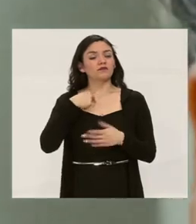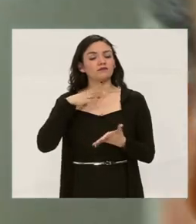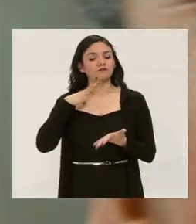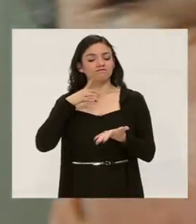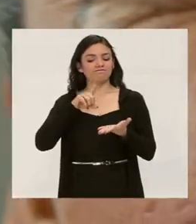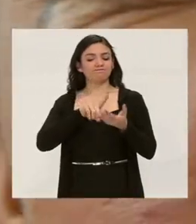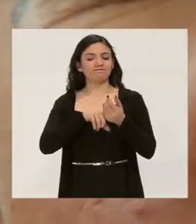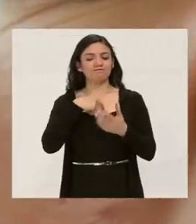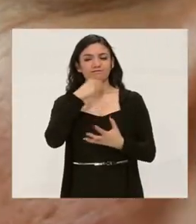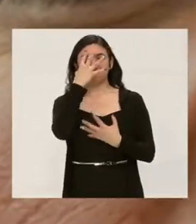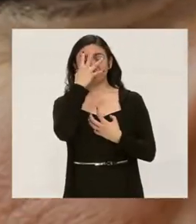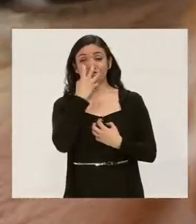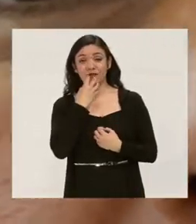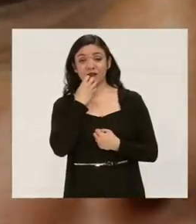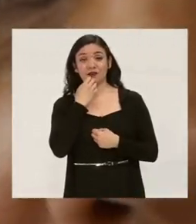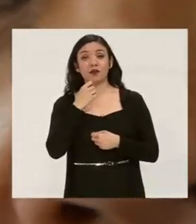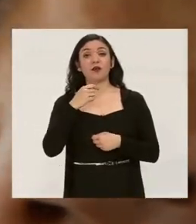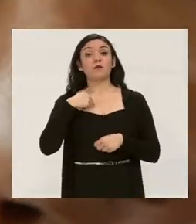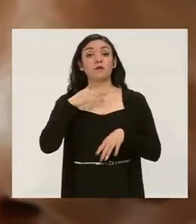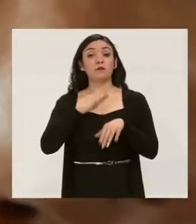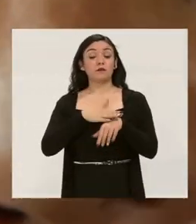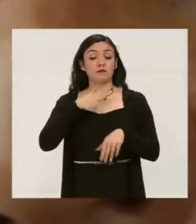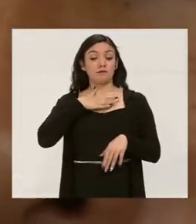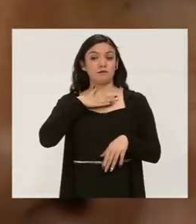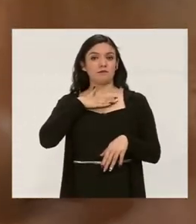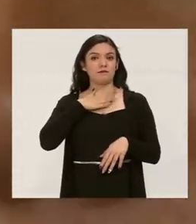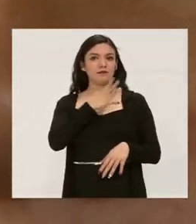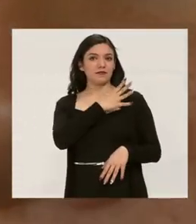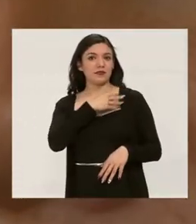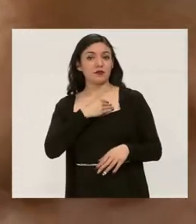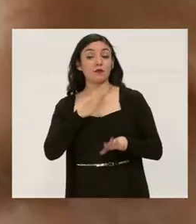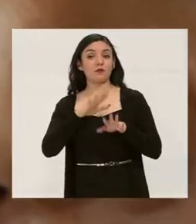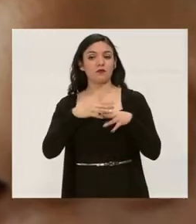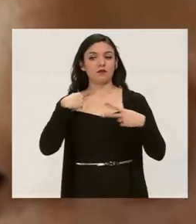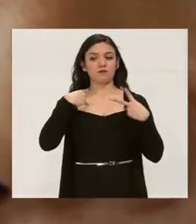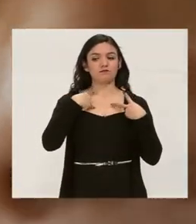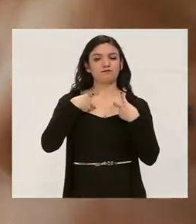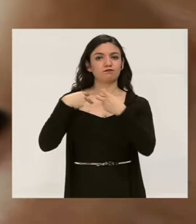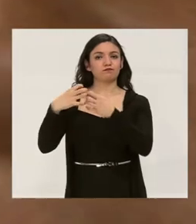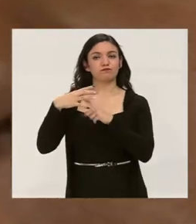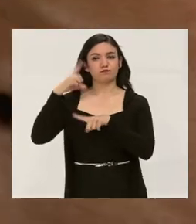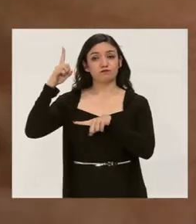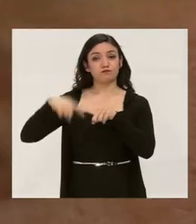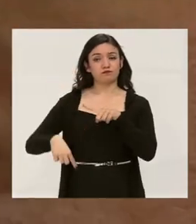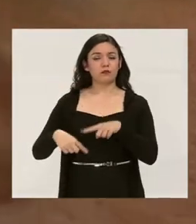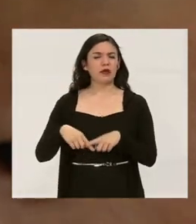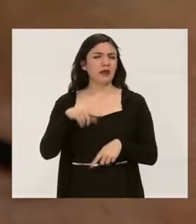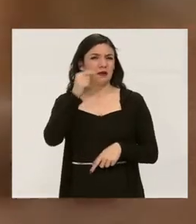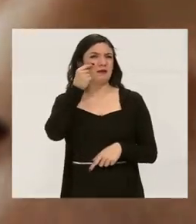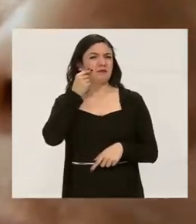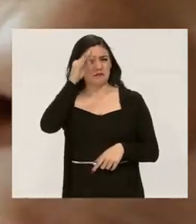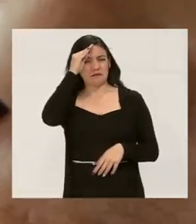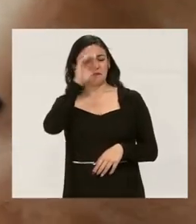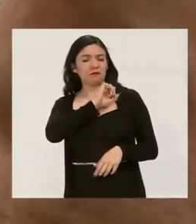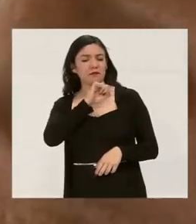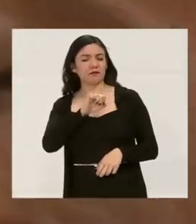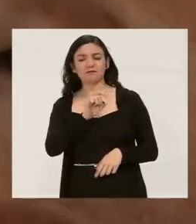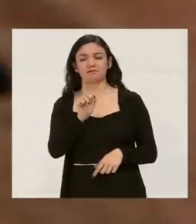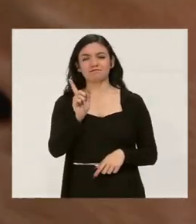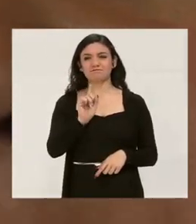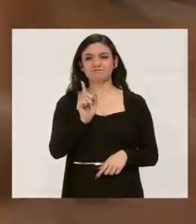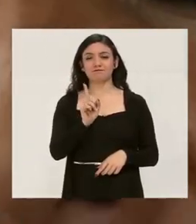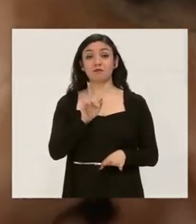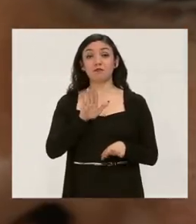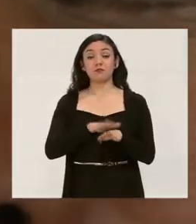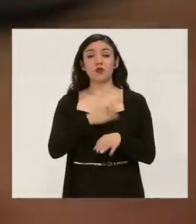Yo me la puse nomás por tristeza, sí, por mis hijos cuando me los quitaron. Pero no, no es